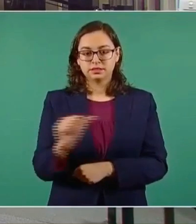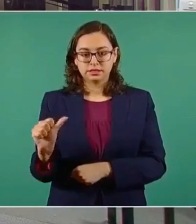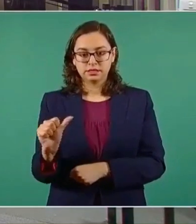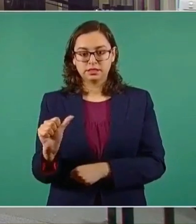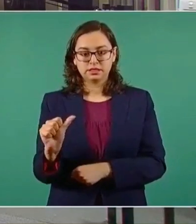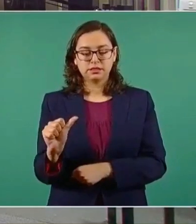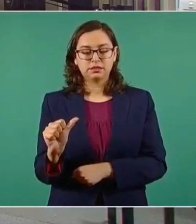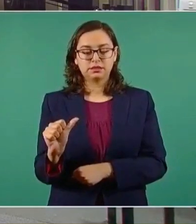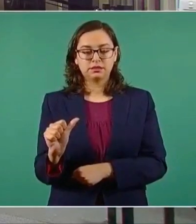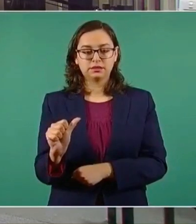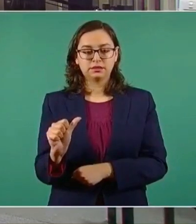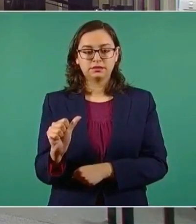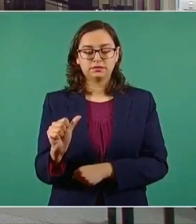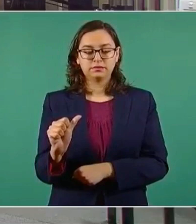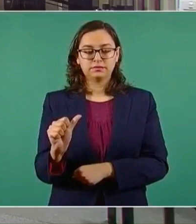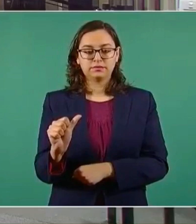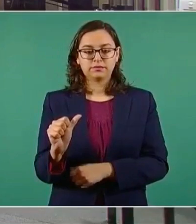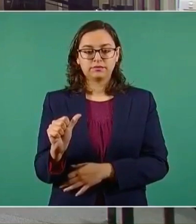en forma